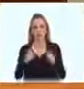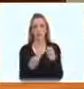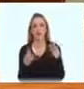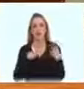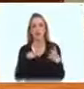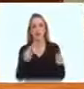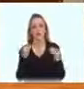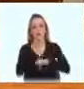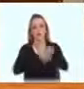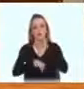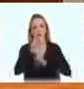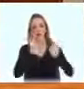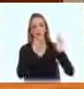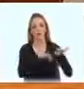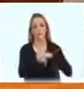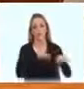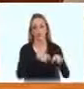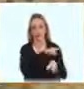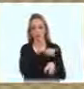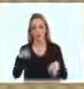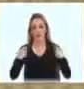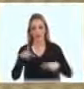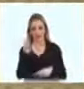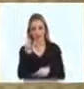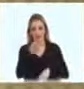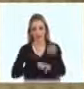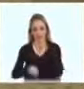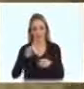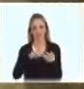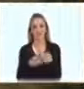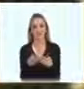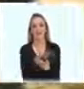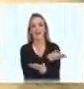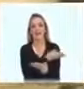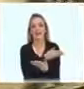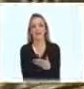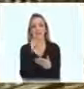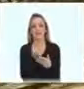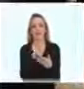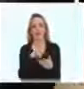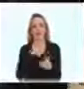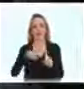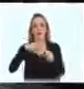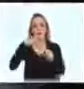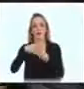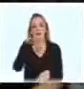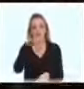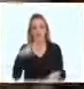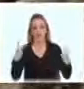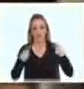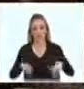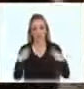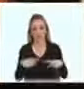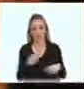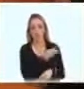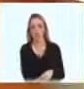sin embargo de estos treinta empleados rebasa por mucho el número de trabajadores que han sido reinstalados este año que suman 19 según dicen no han habido